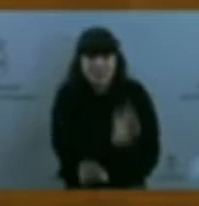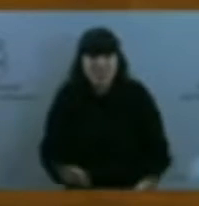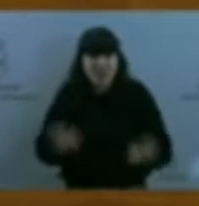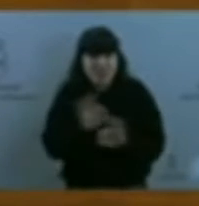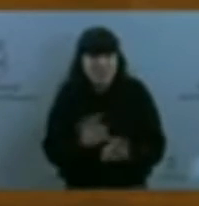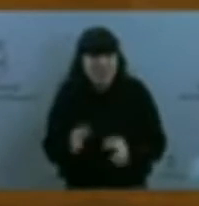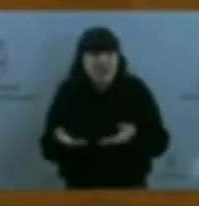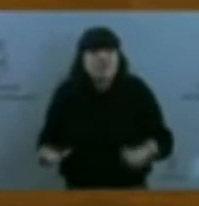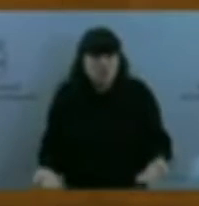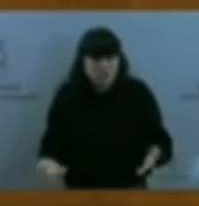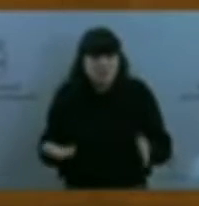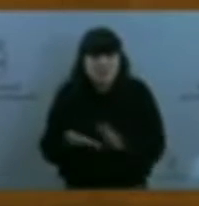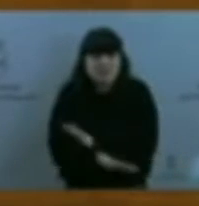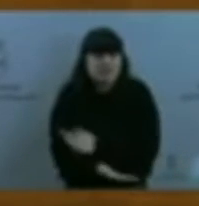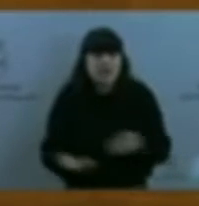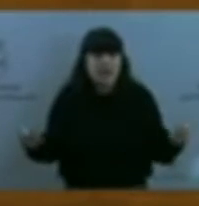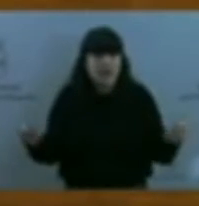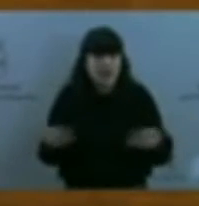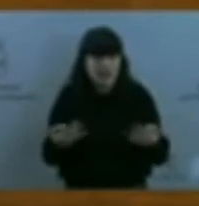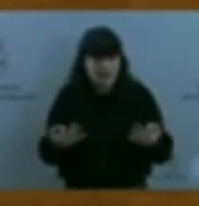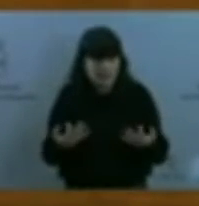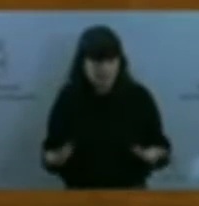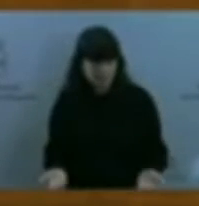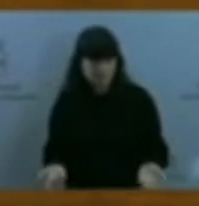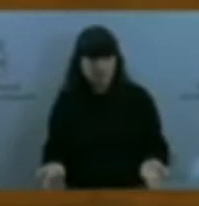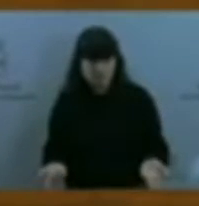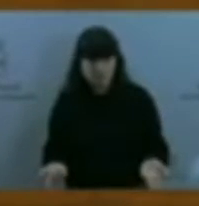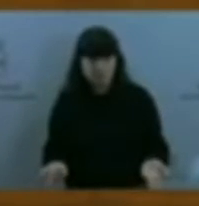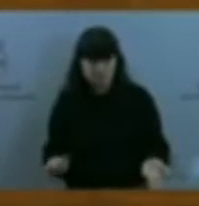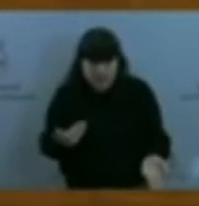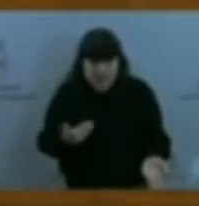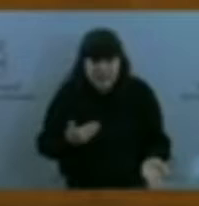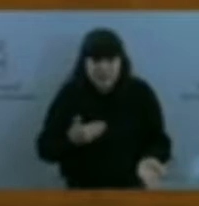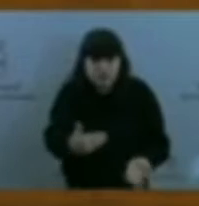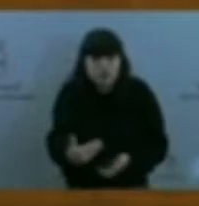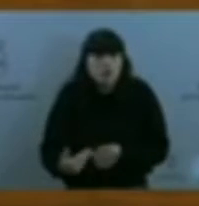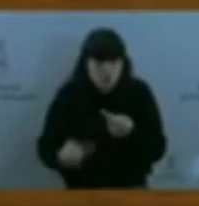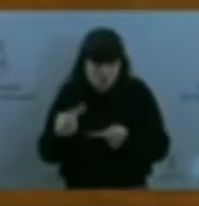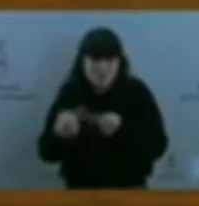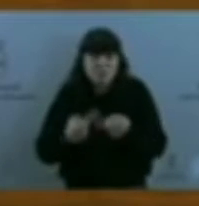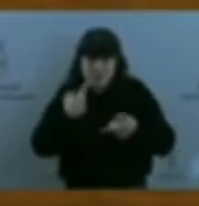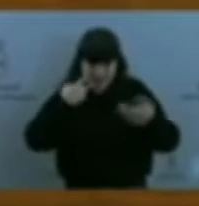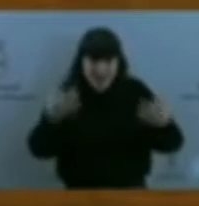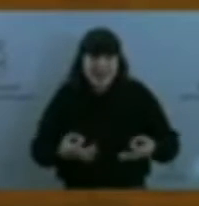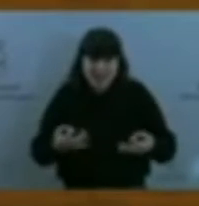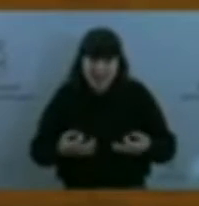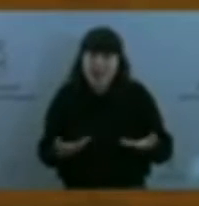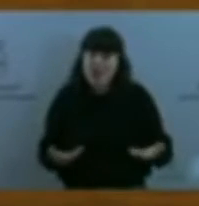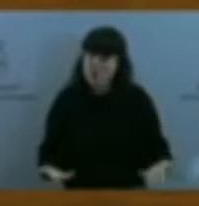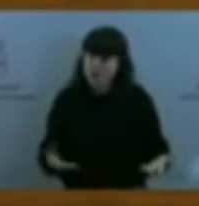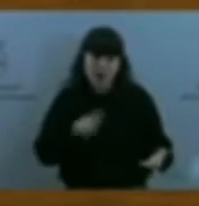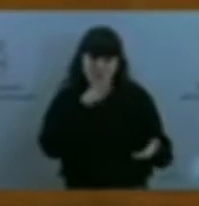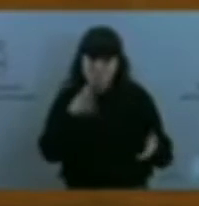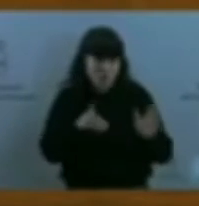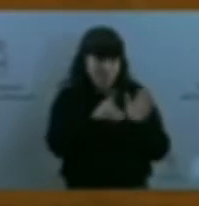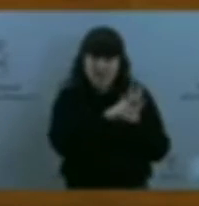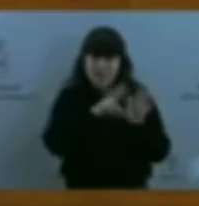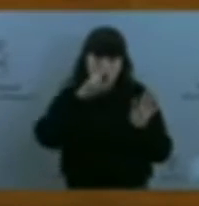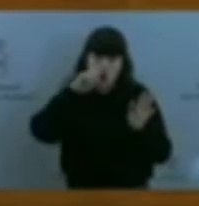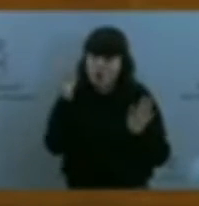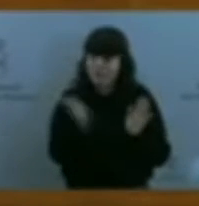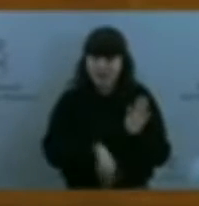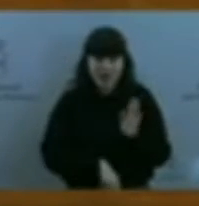saber cuáles serán las consecuencias reales, al final, de la inutilidad de este decreto. No sabemos ahora si los pacientes